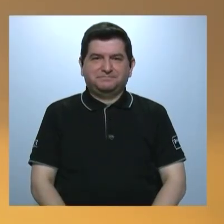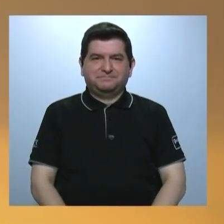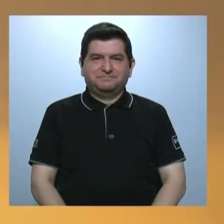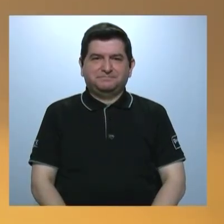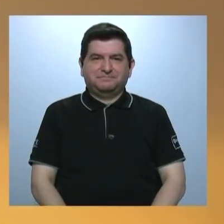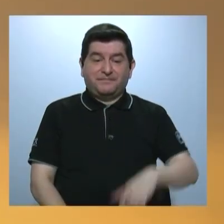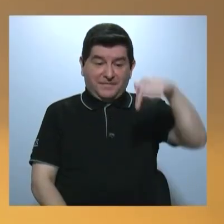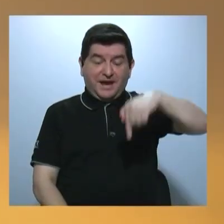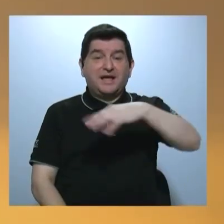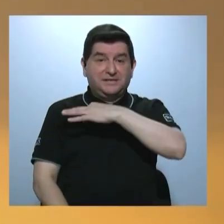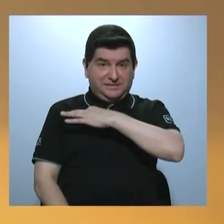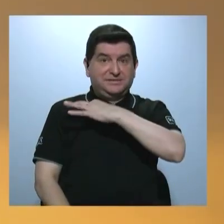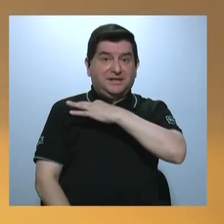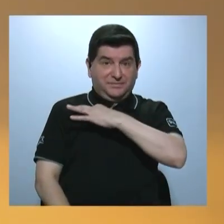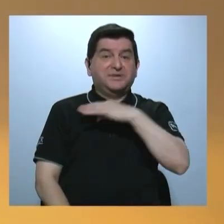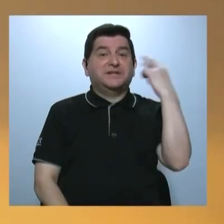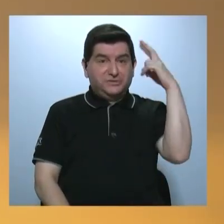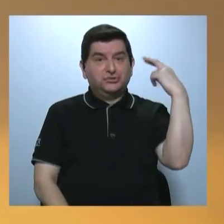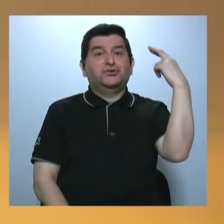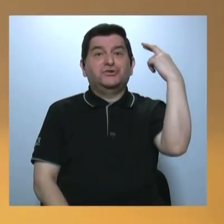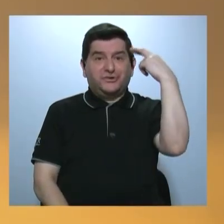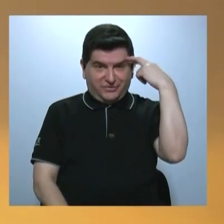esta invitación es en mucho.